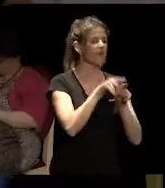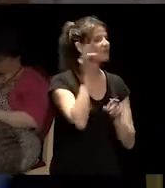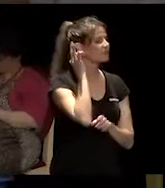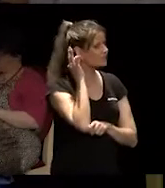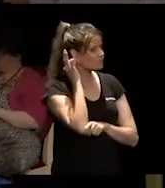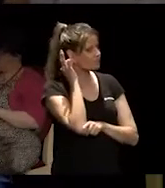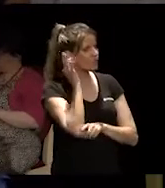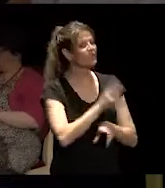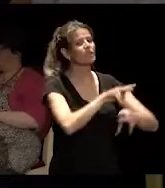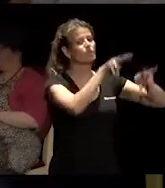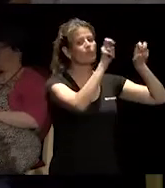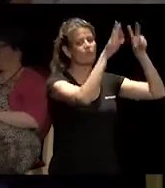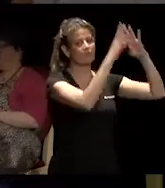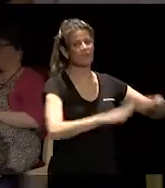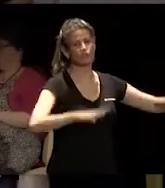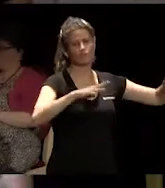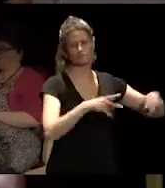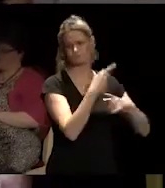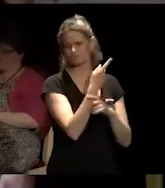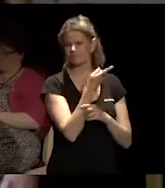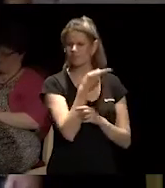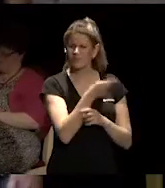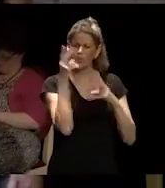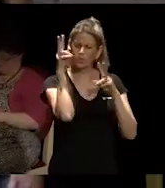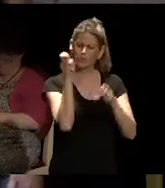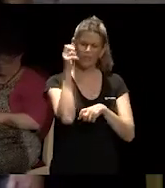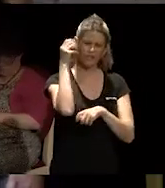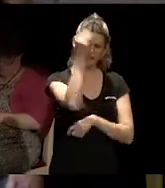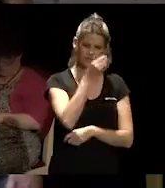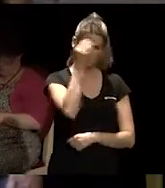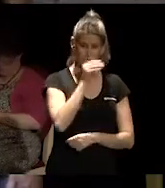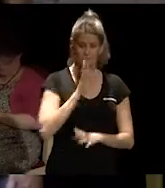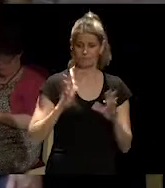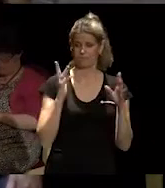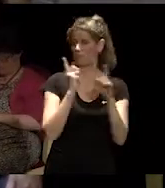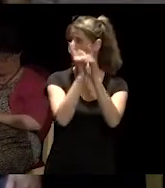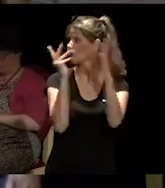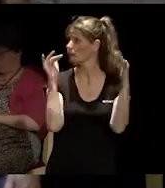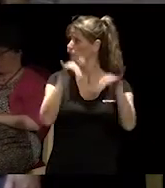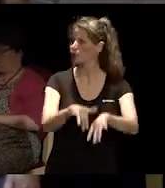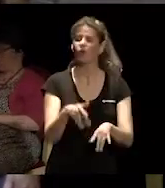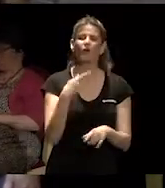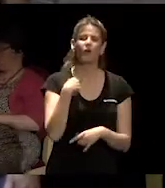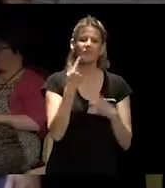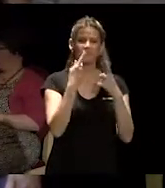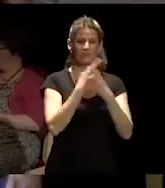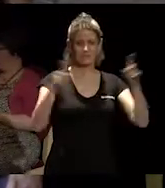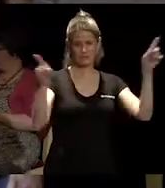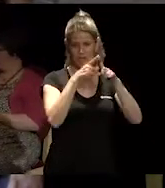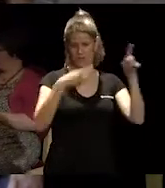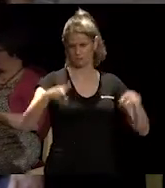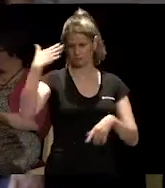partida nuevas reflexiones que surgen en este encuentro. Un festival que se montaba en ediciones